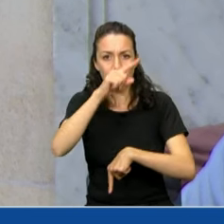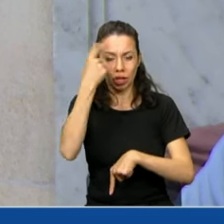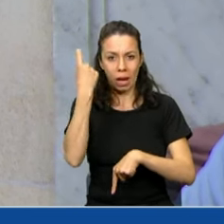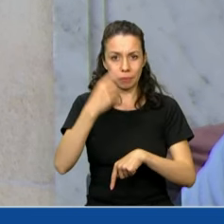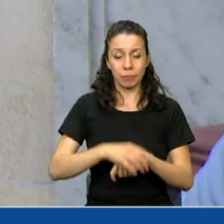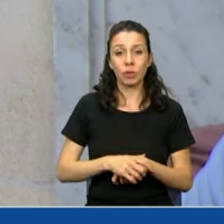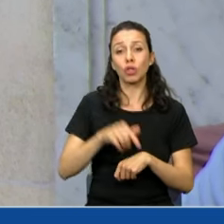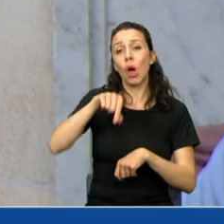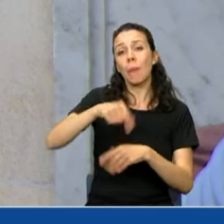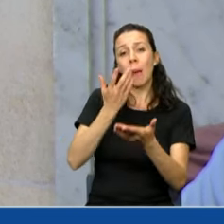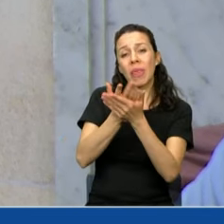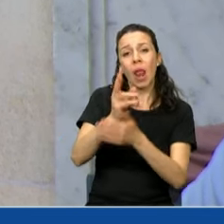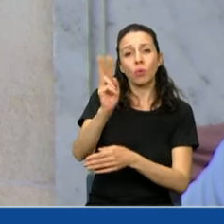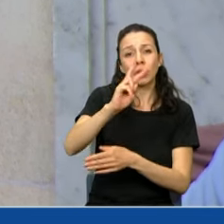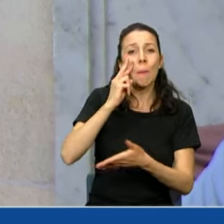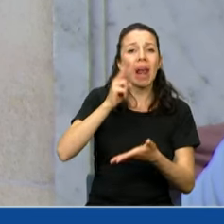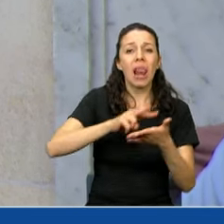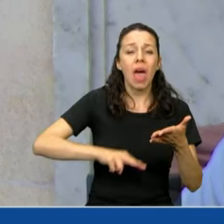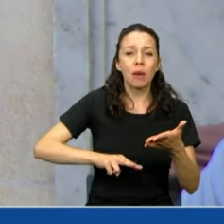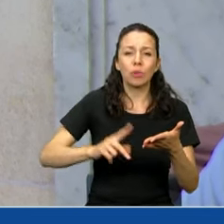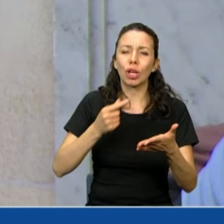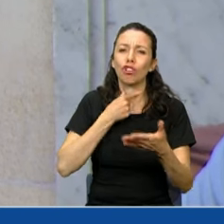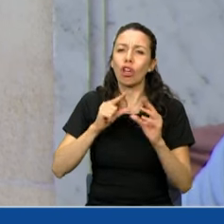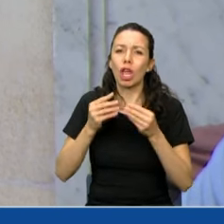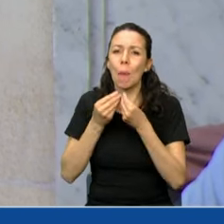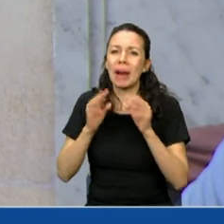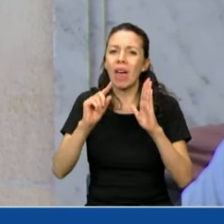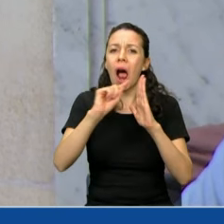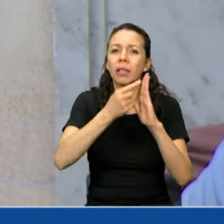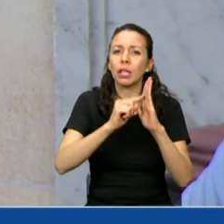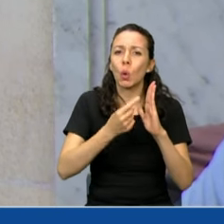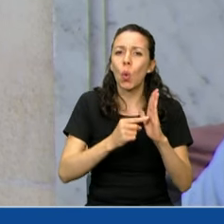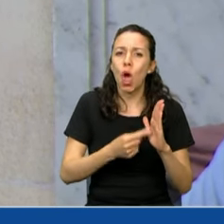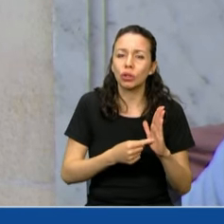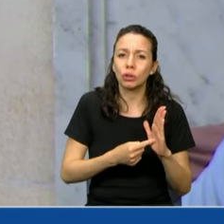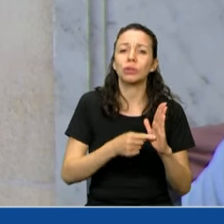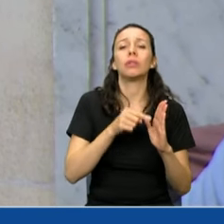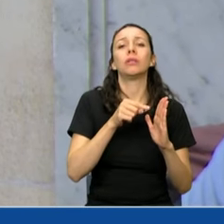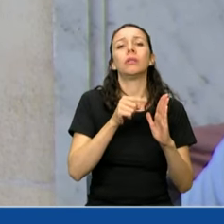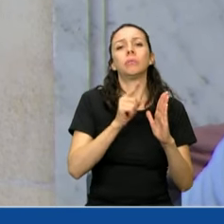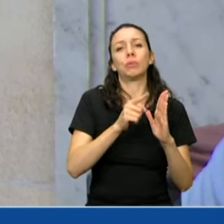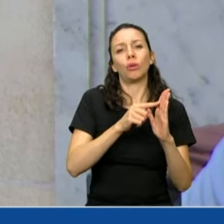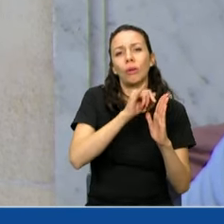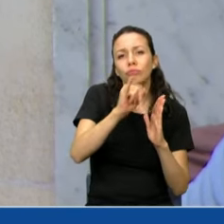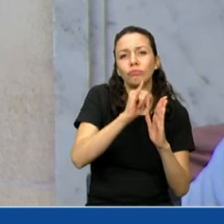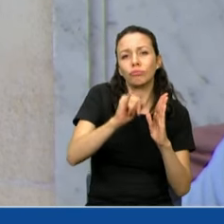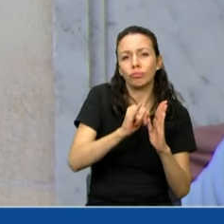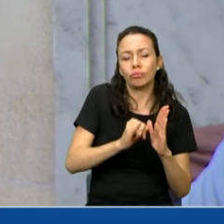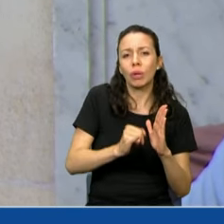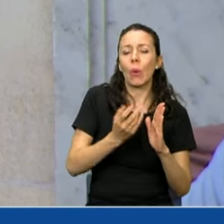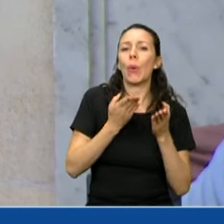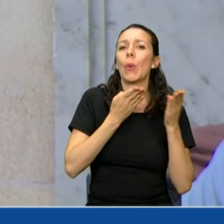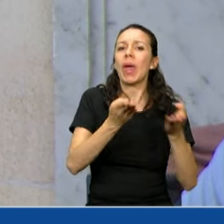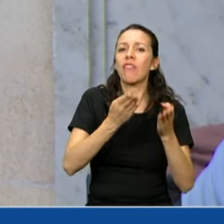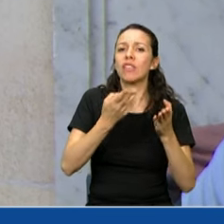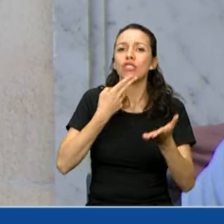autorización para leer porque no quiero perder cada uno de los artículos que nombra los beneficios tributarios que